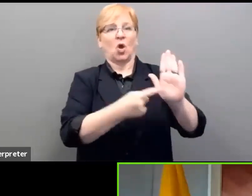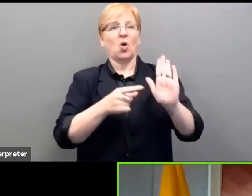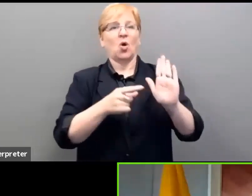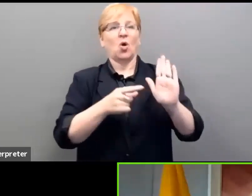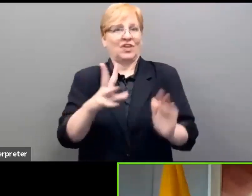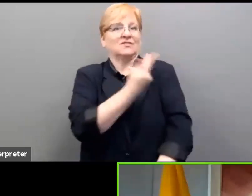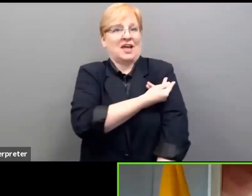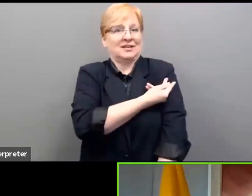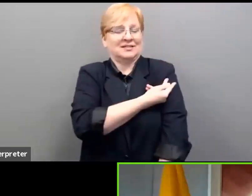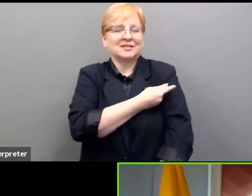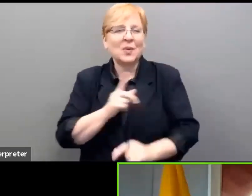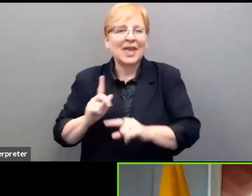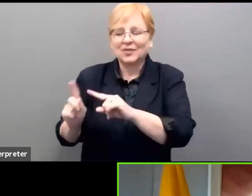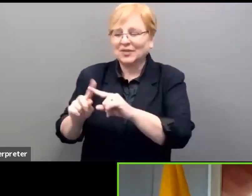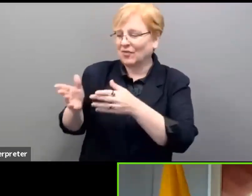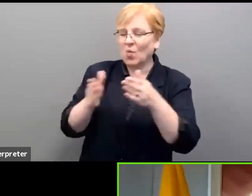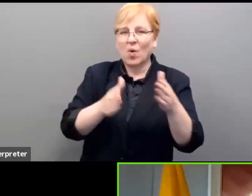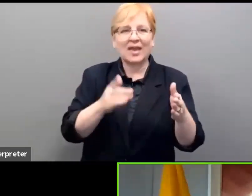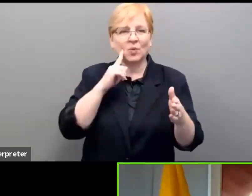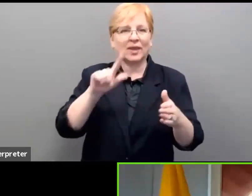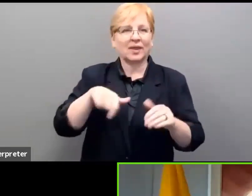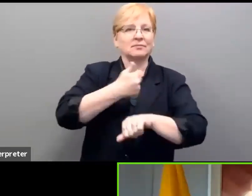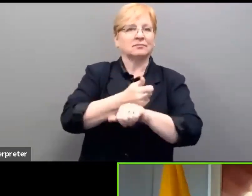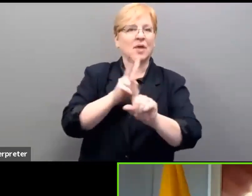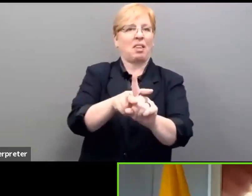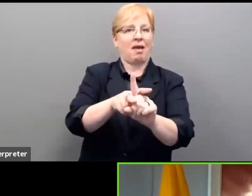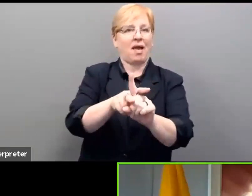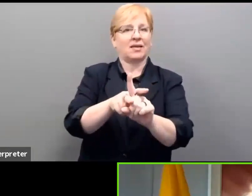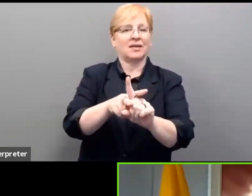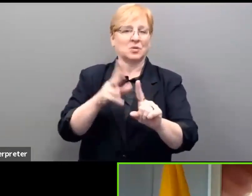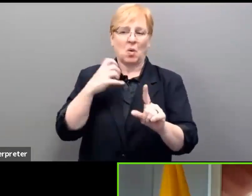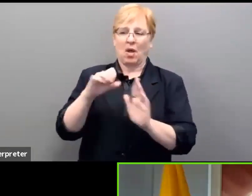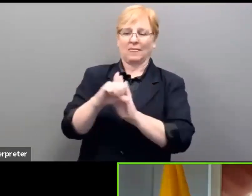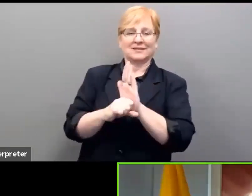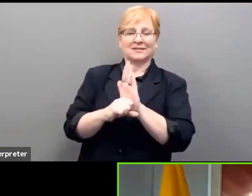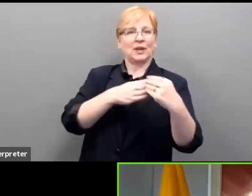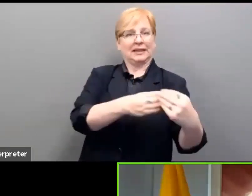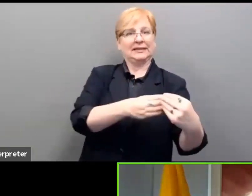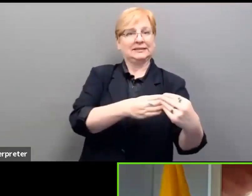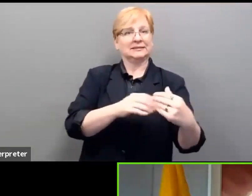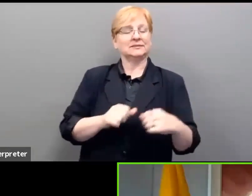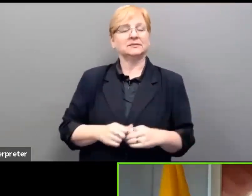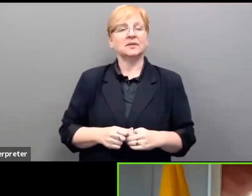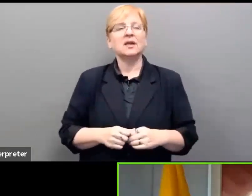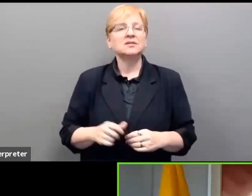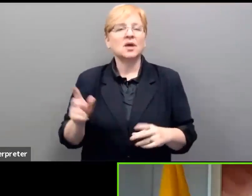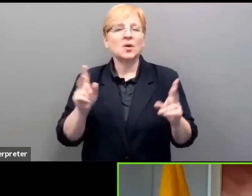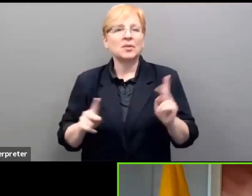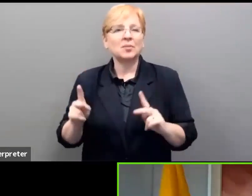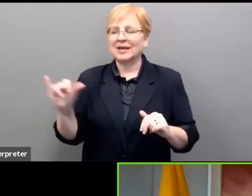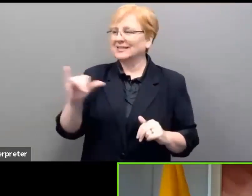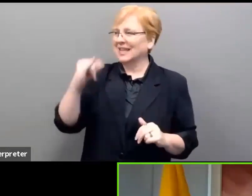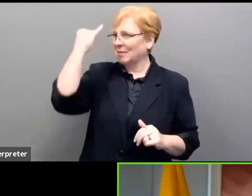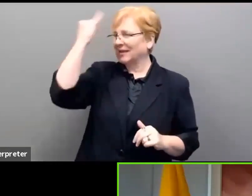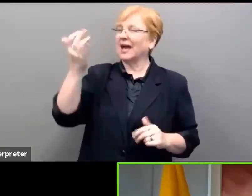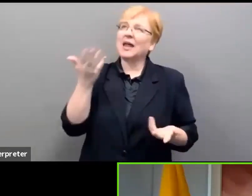feria estatal requiera comprobante de vacunación. Entonces pensamos que hay formas para aplicar estos estándares y que